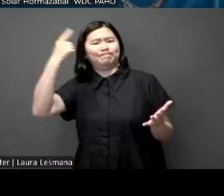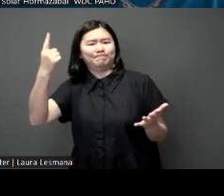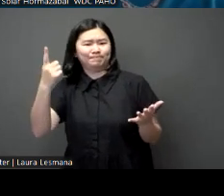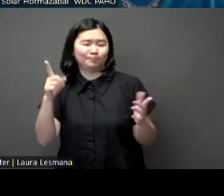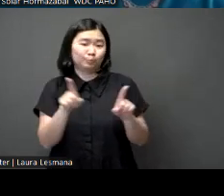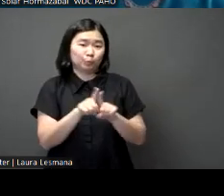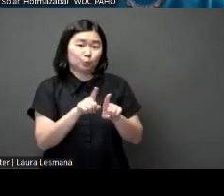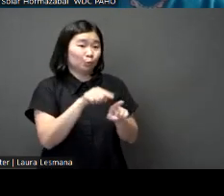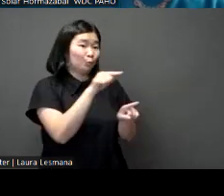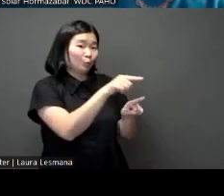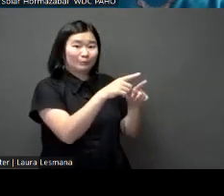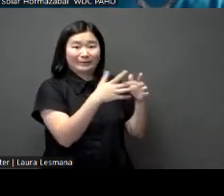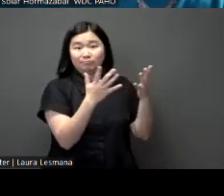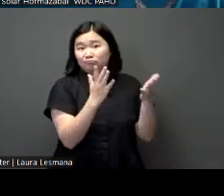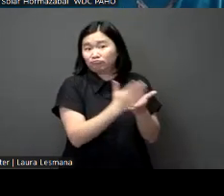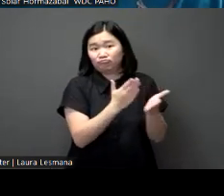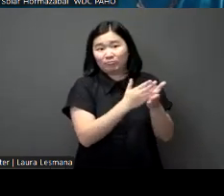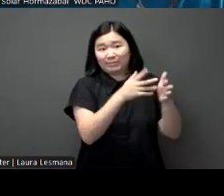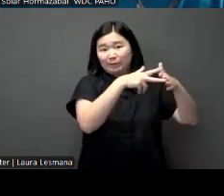Gracias.